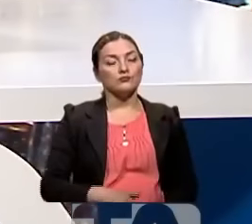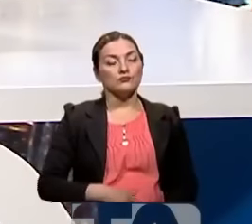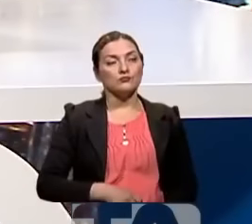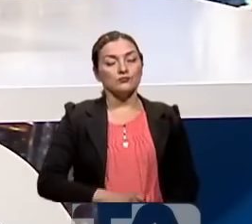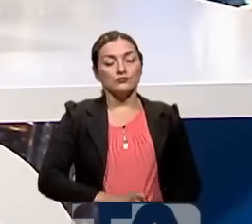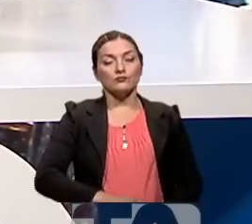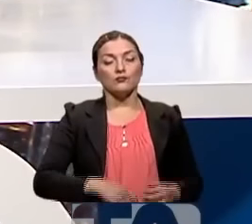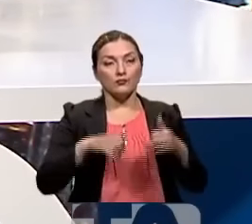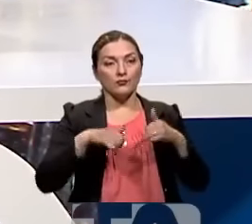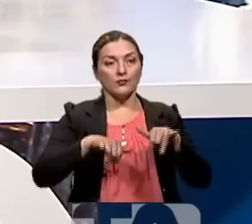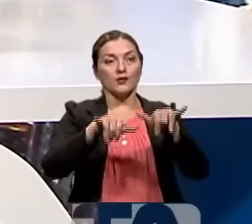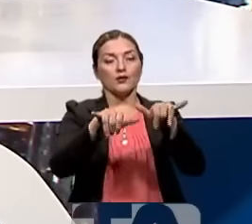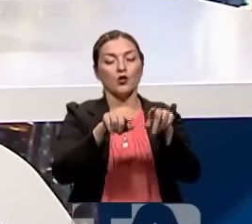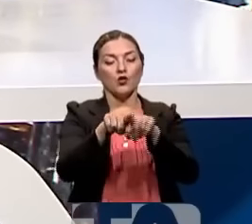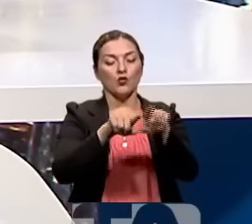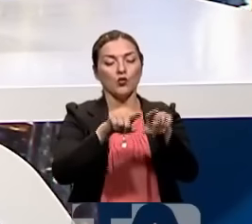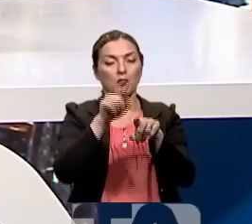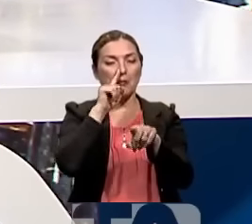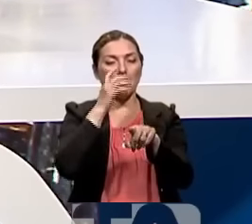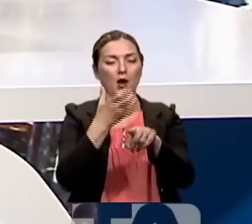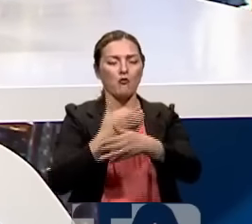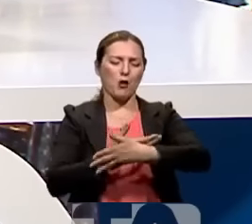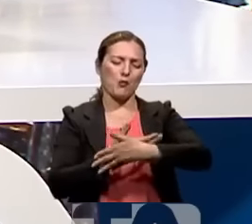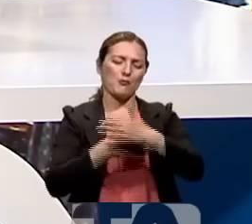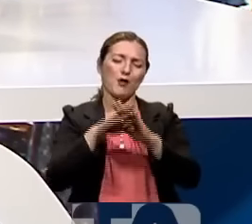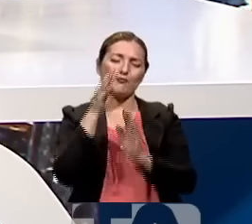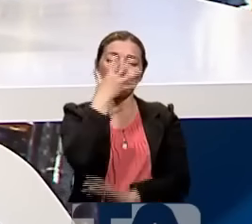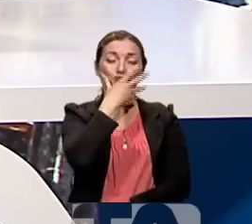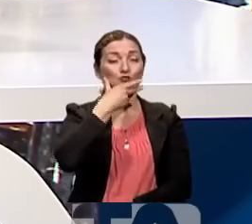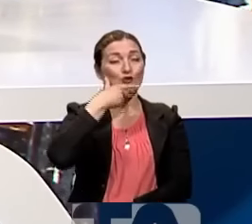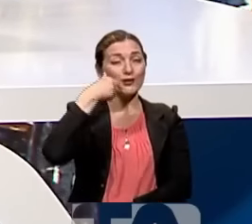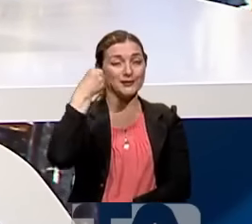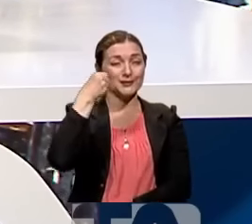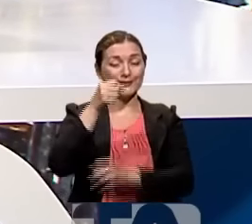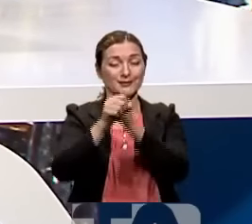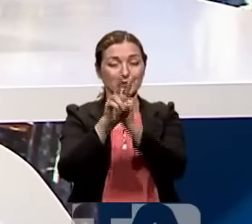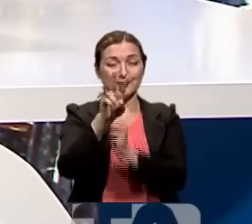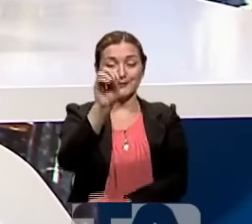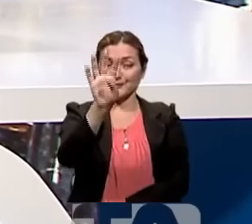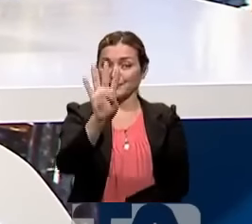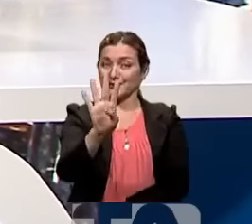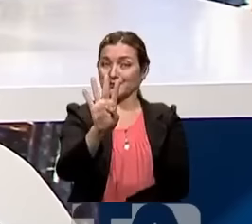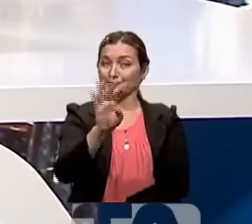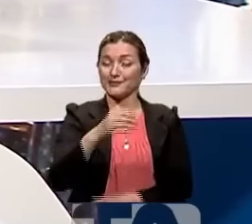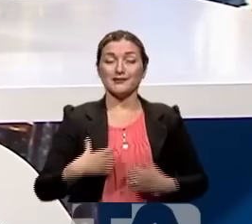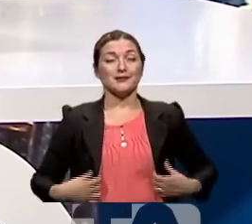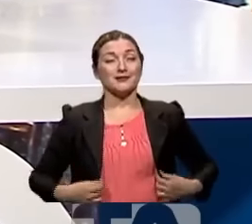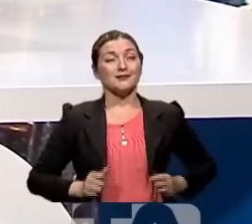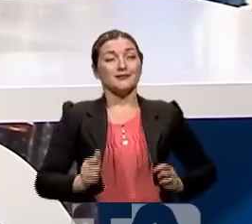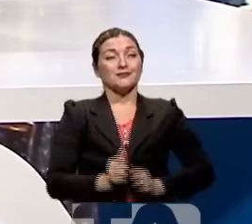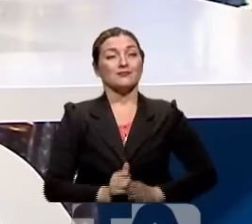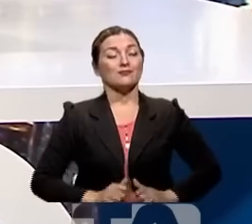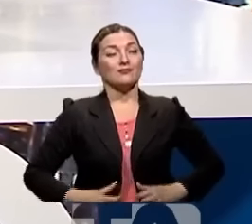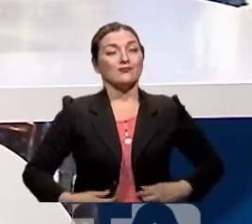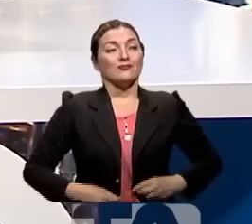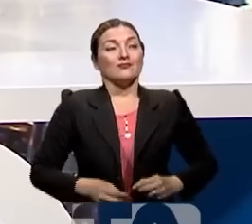Y seguimos con el concurso para elegir a la guagua más linda de este 2024. Así es, y hoy vamos